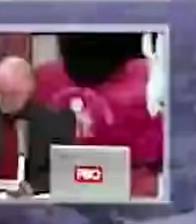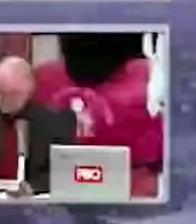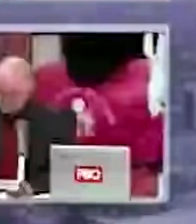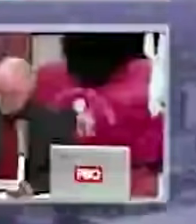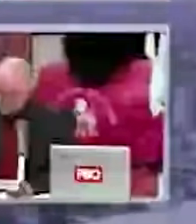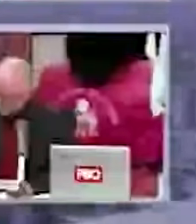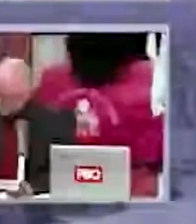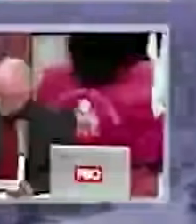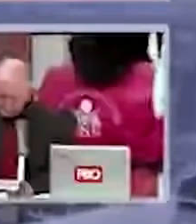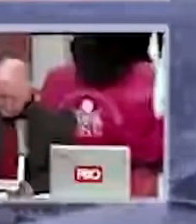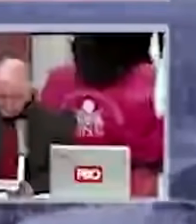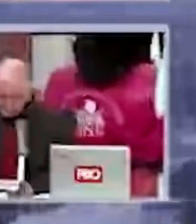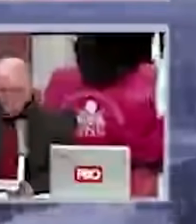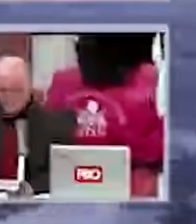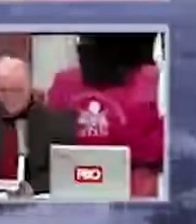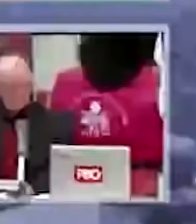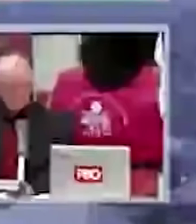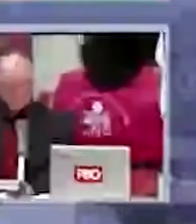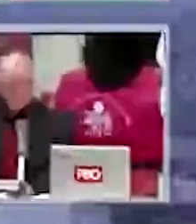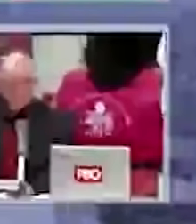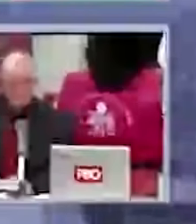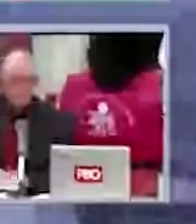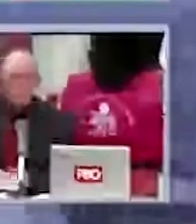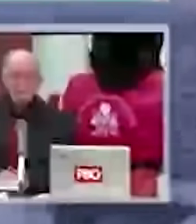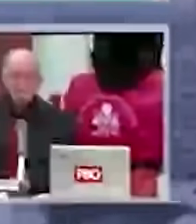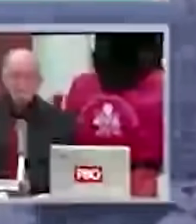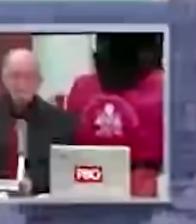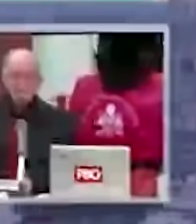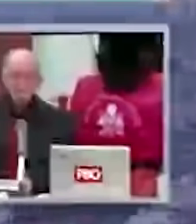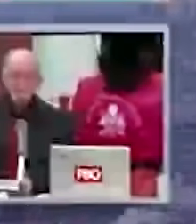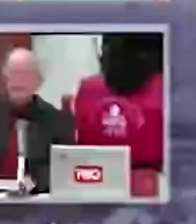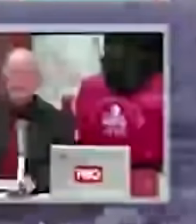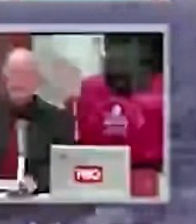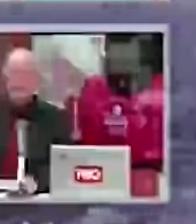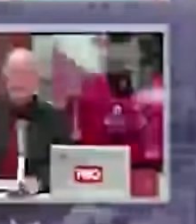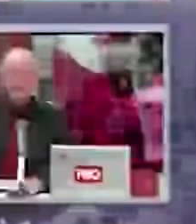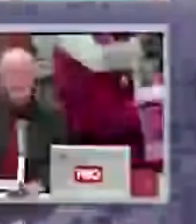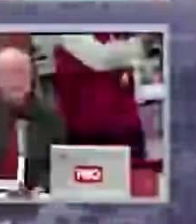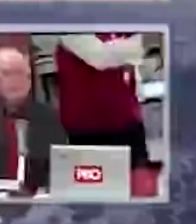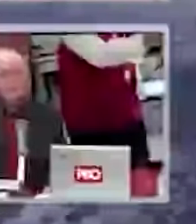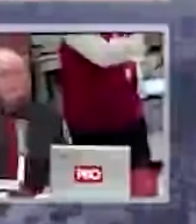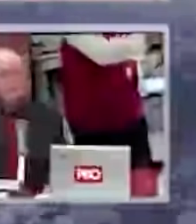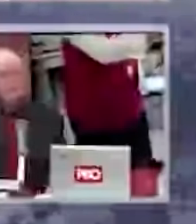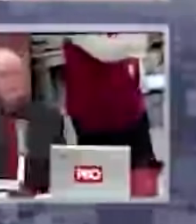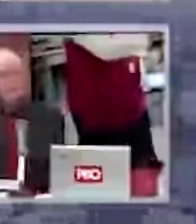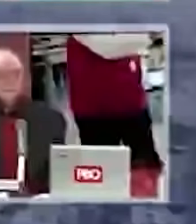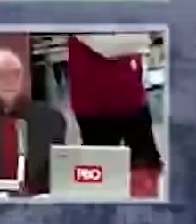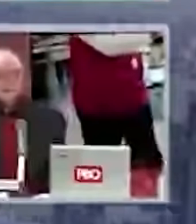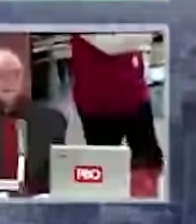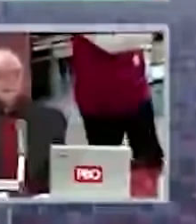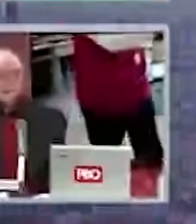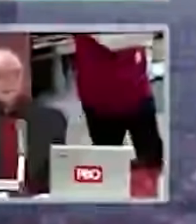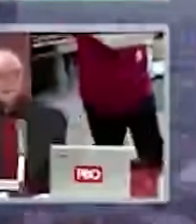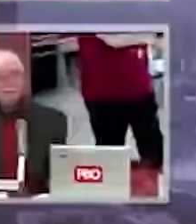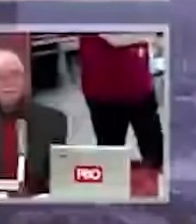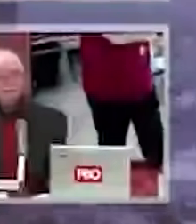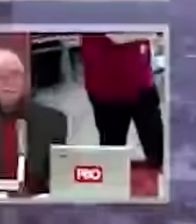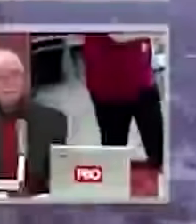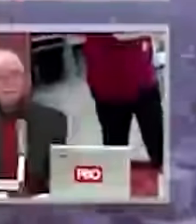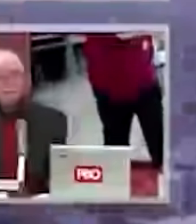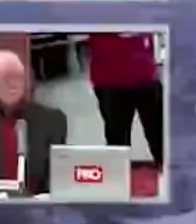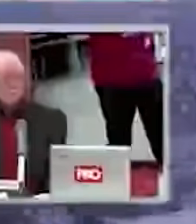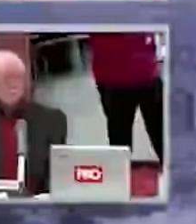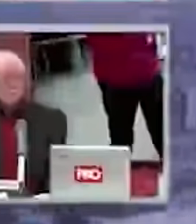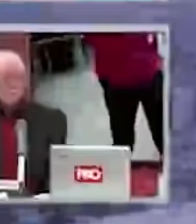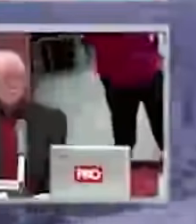vuelva a un caso doméstico. Lo que pasa es que a veces tengo que explicarlo así para que lo entiendan. Es como que alguien se va a casar,